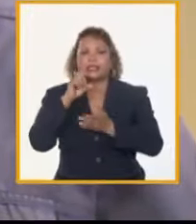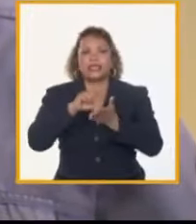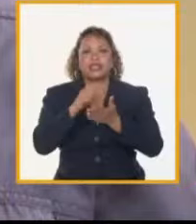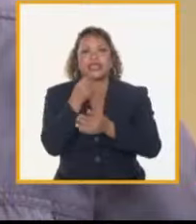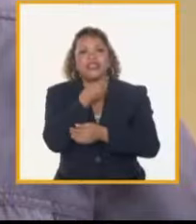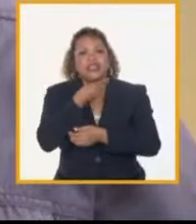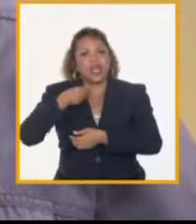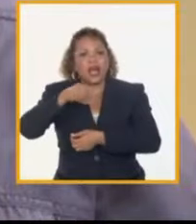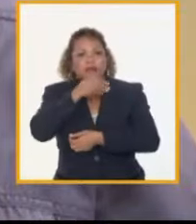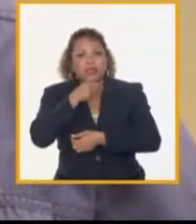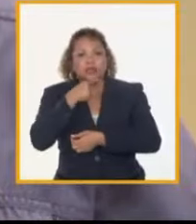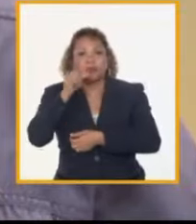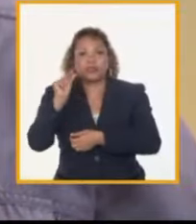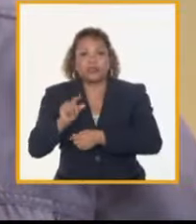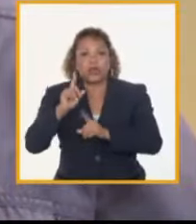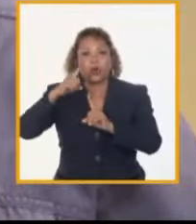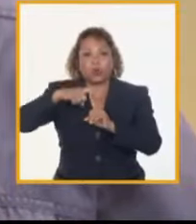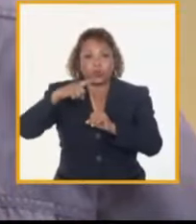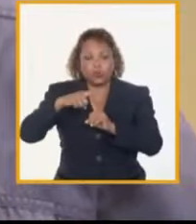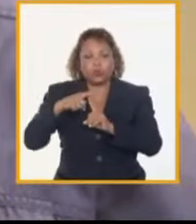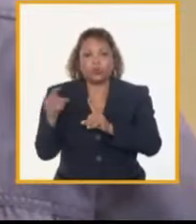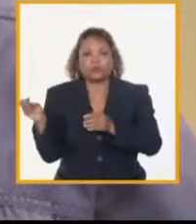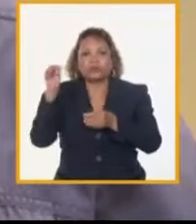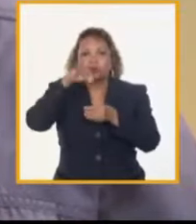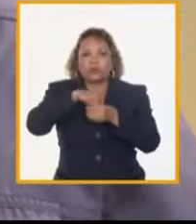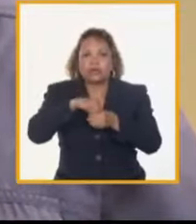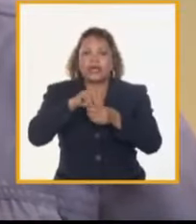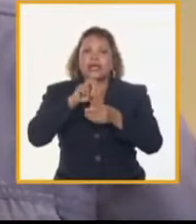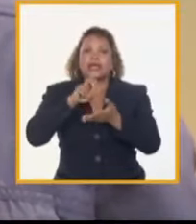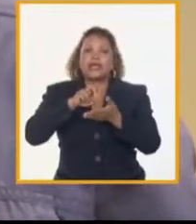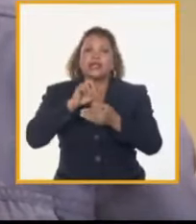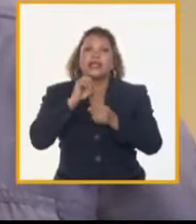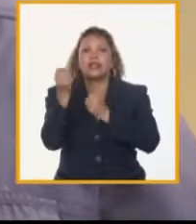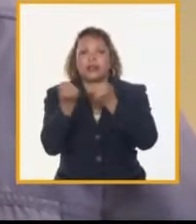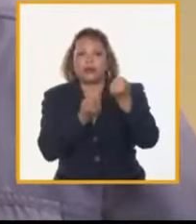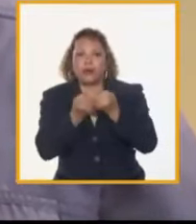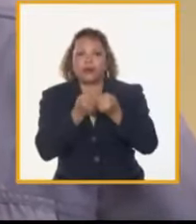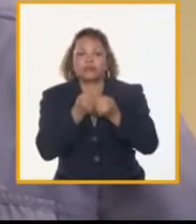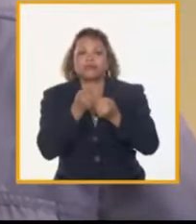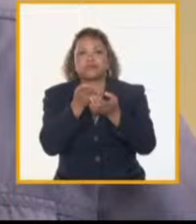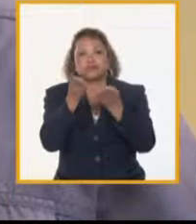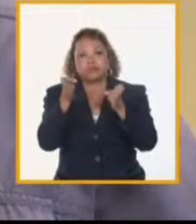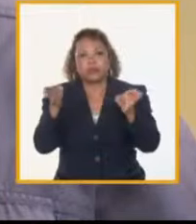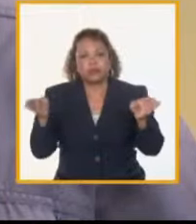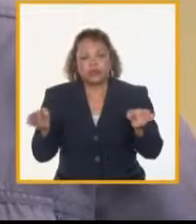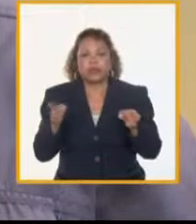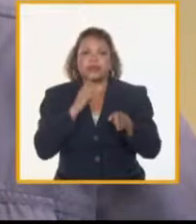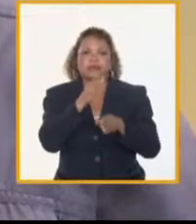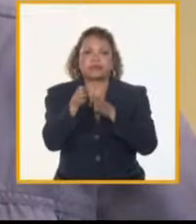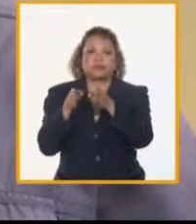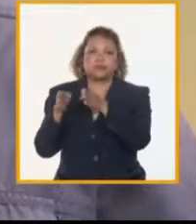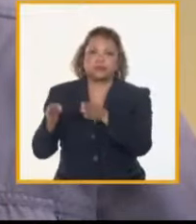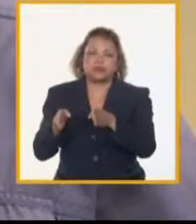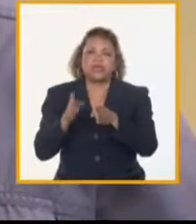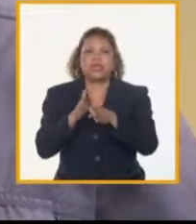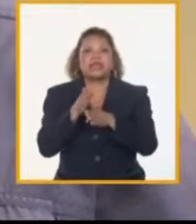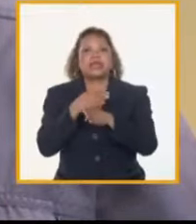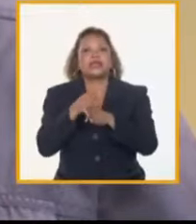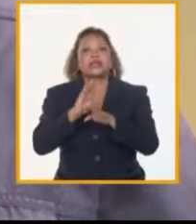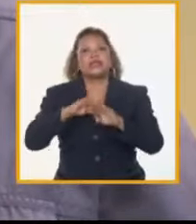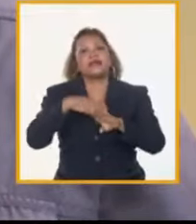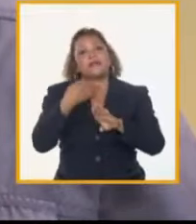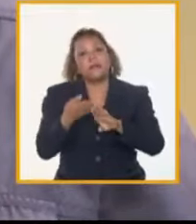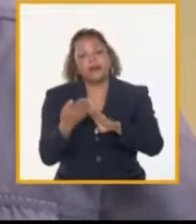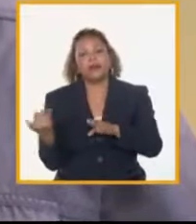viene con turno en ese ómnibus se reparte y luego el ómnibus regresa a microbiología con la